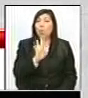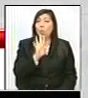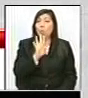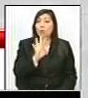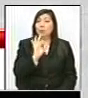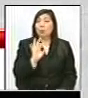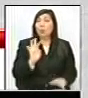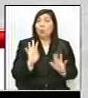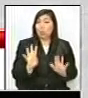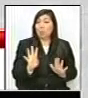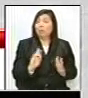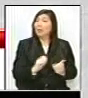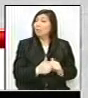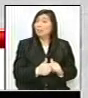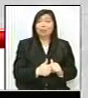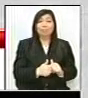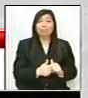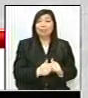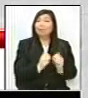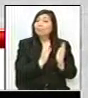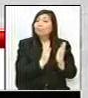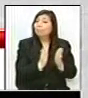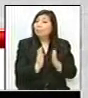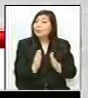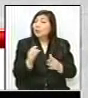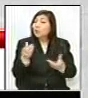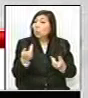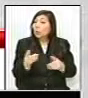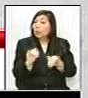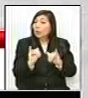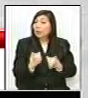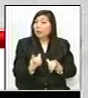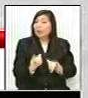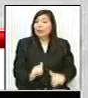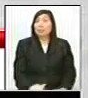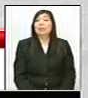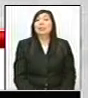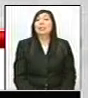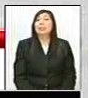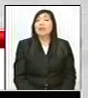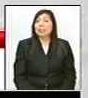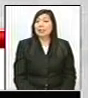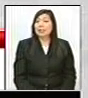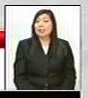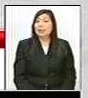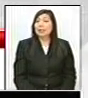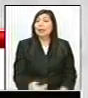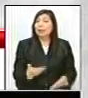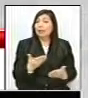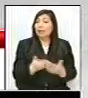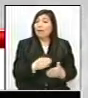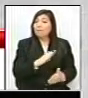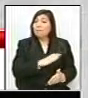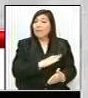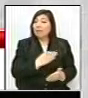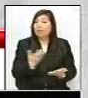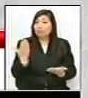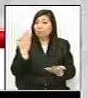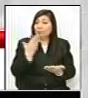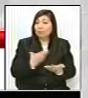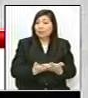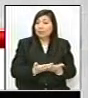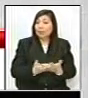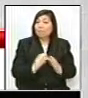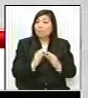4.9, se hace referencia a lo siguiente, determinar si el nombramiento de Juan Miguel Canahual Pugaz en el cargo de fiscal adjunto provincial